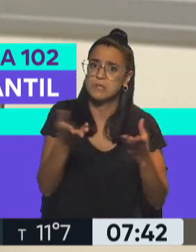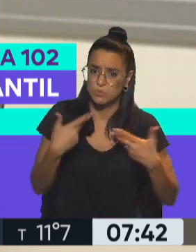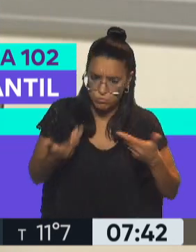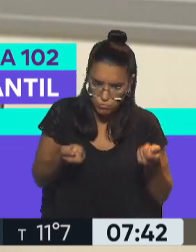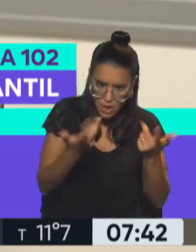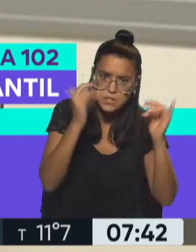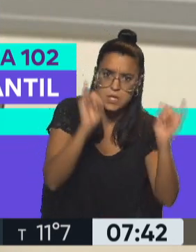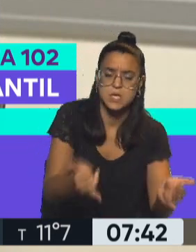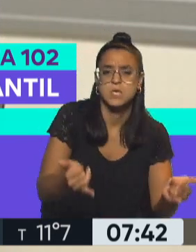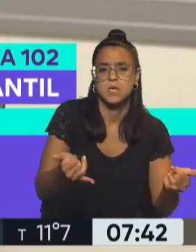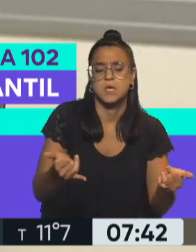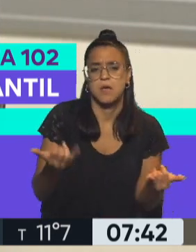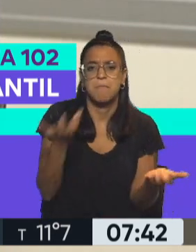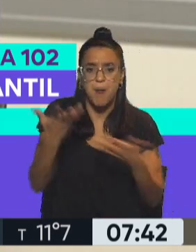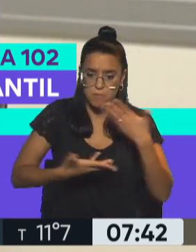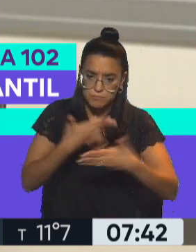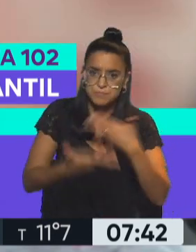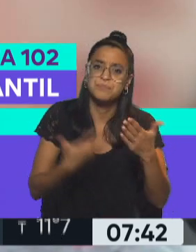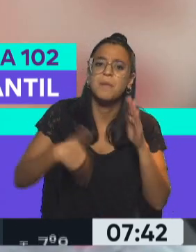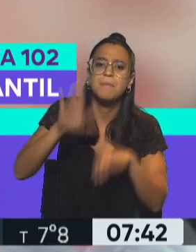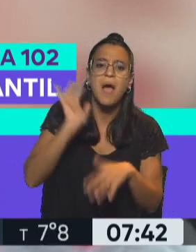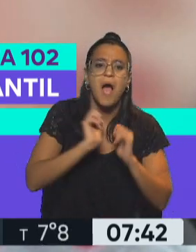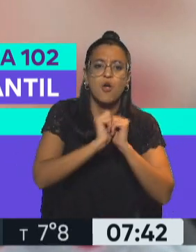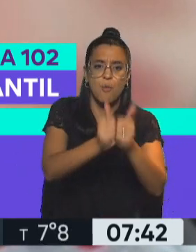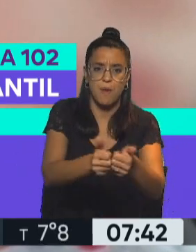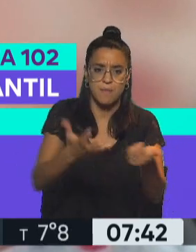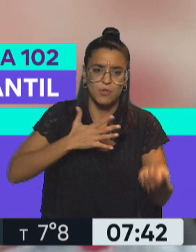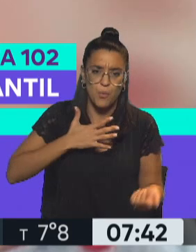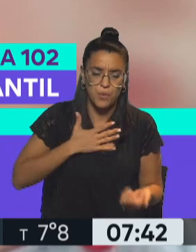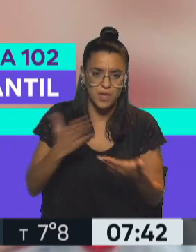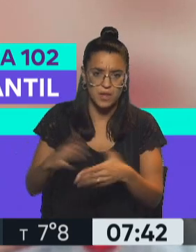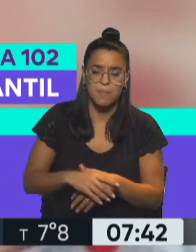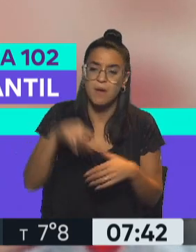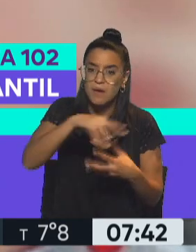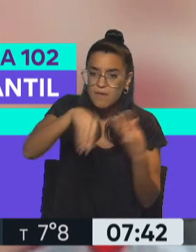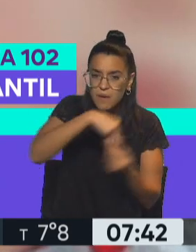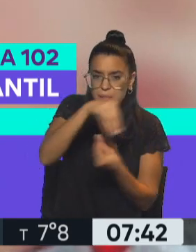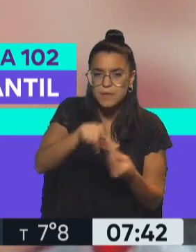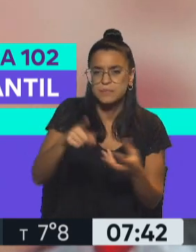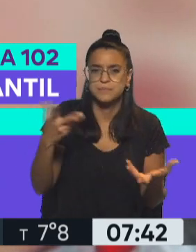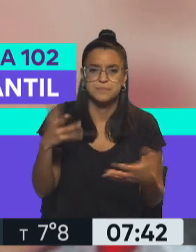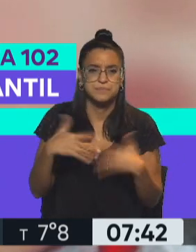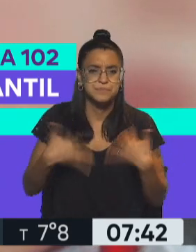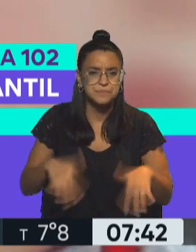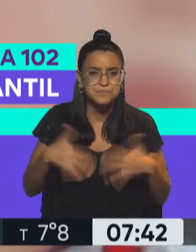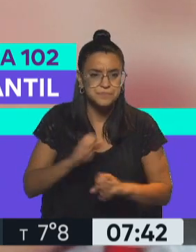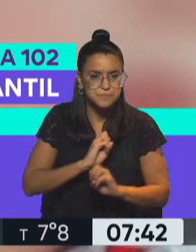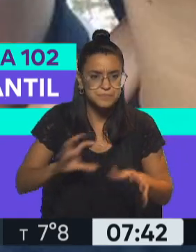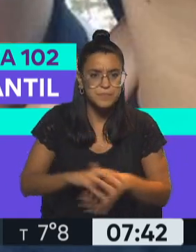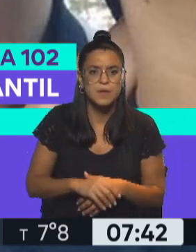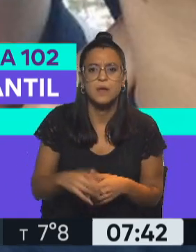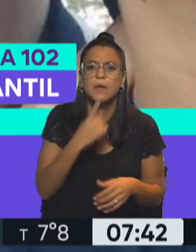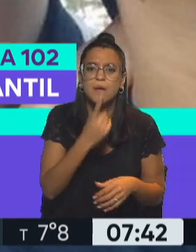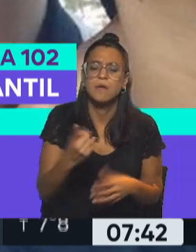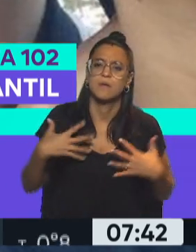para poder llevarlo adelante, sobre todo el acompañamiento victimológico, ¿no es cierto? Es un núcleo familiar sumamente aturdido,